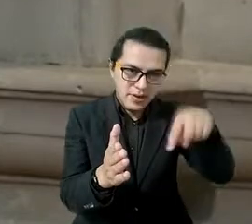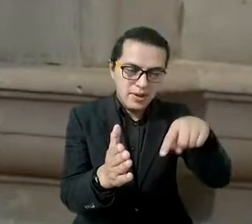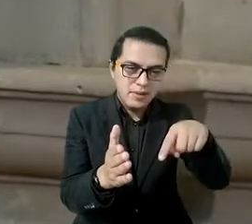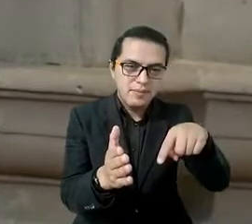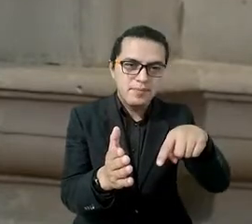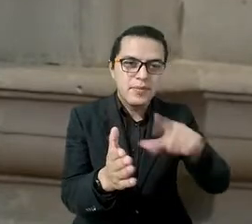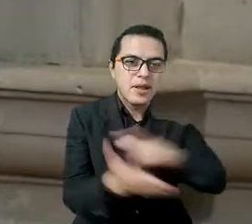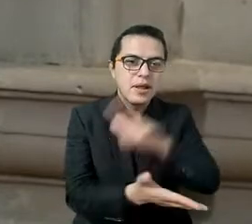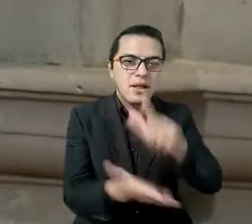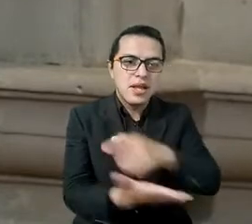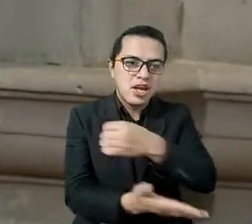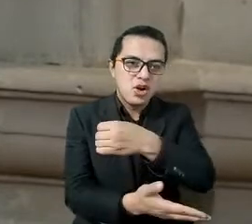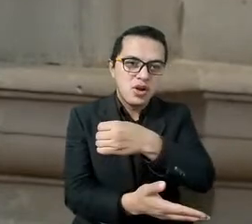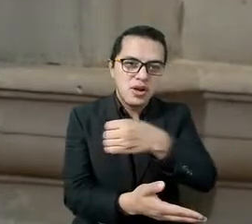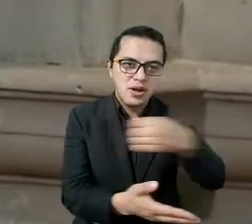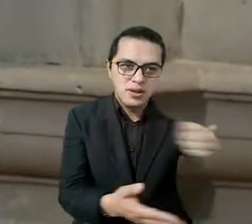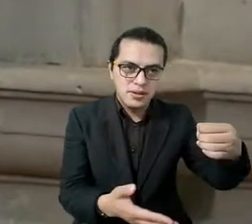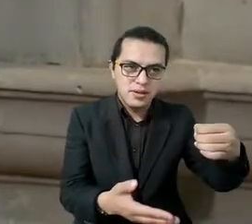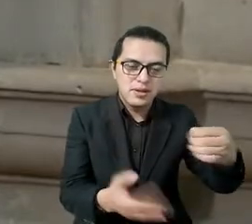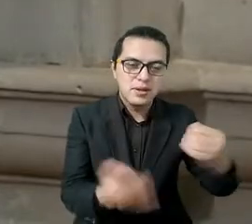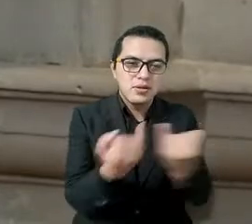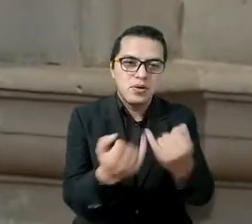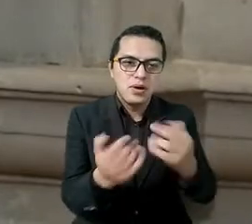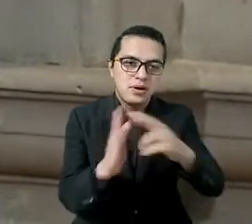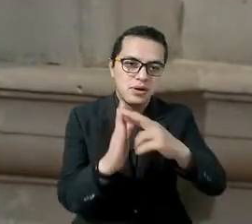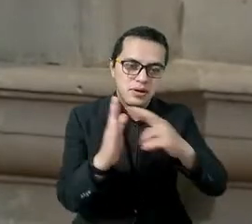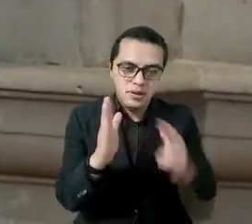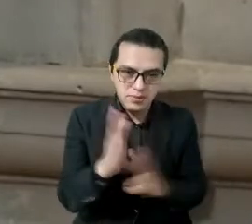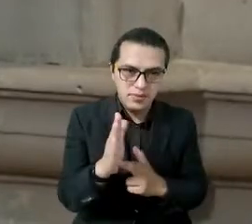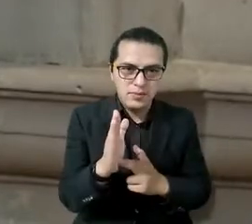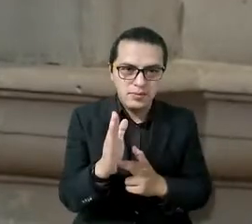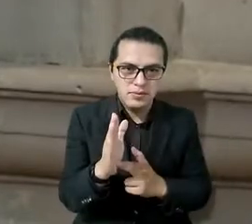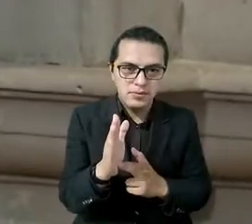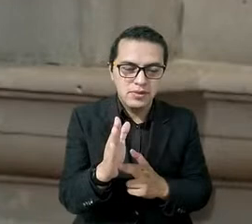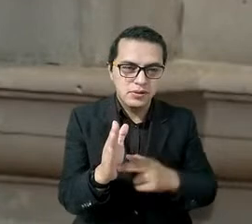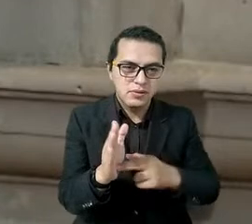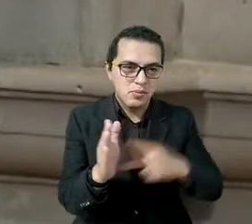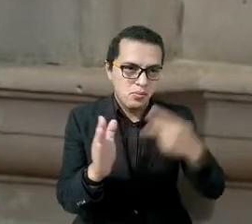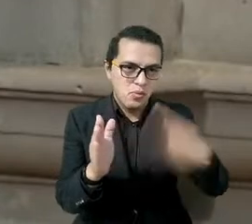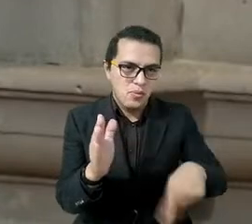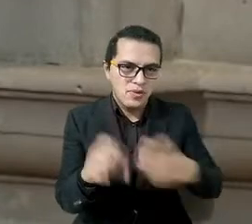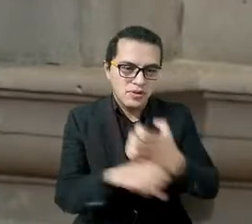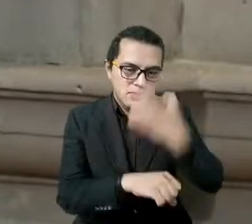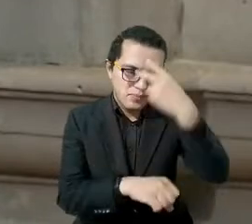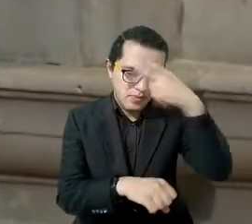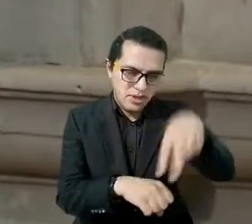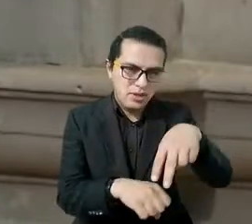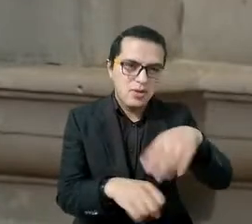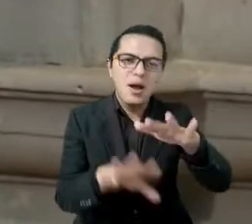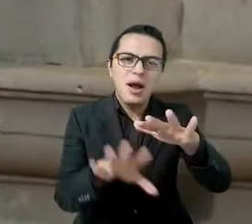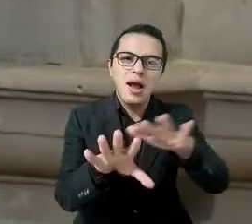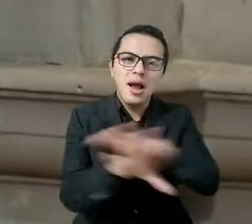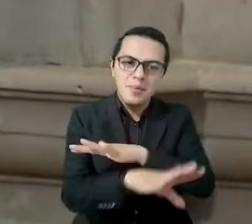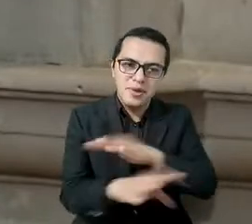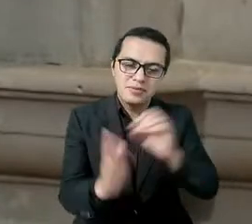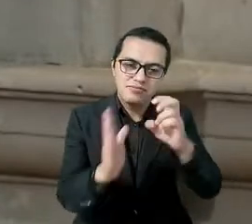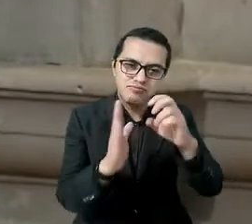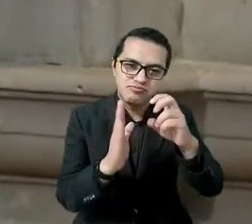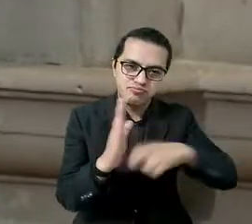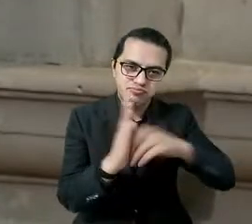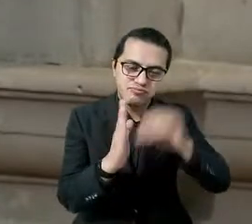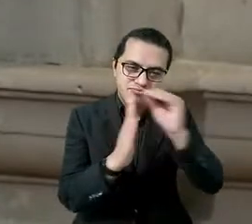Ley Orgánica y del Reglamento del Poder Legislativo Local, que tiene como propósito crear la